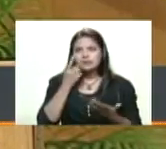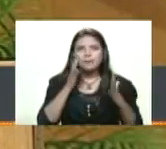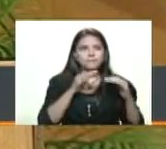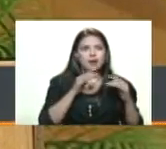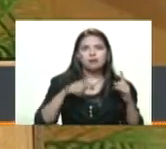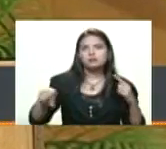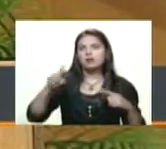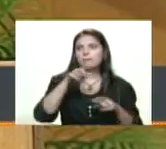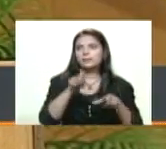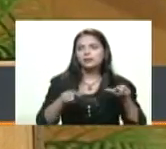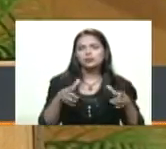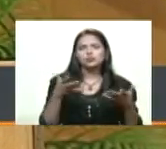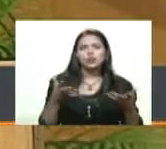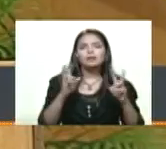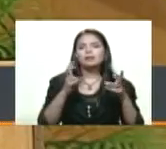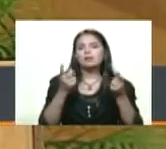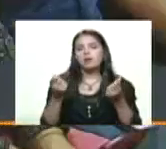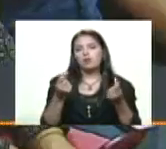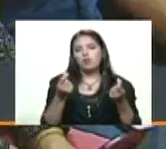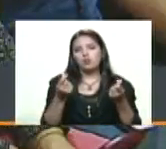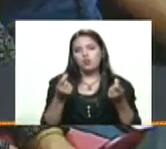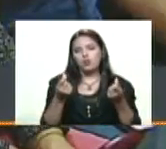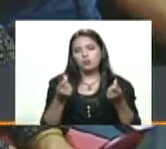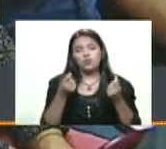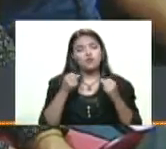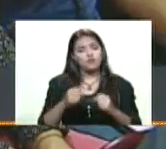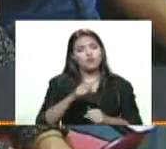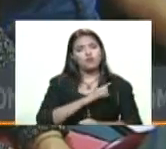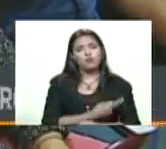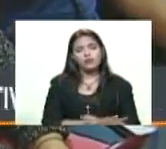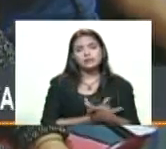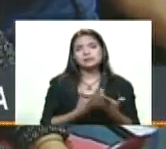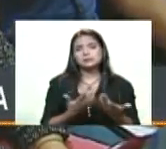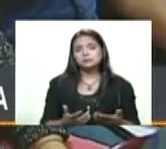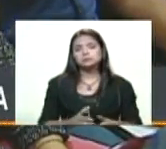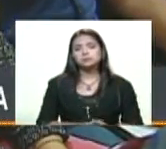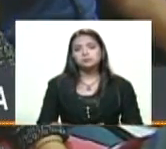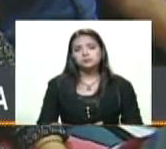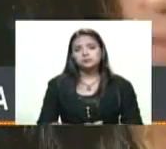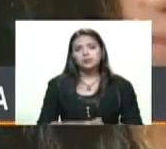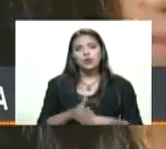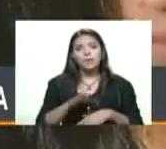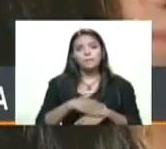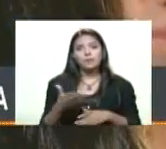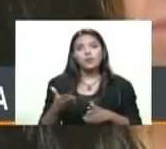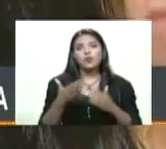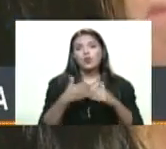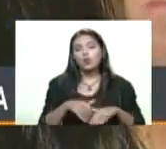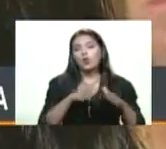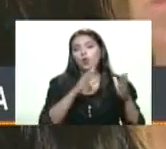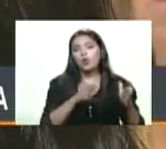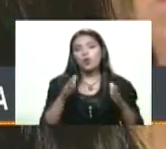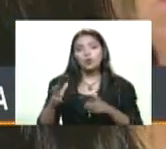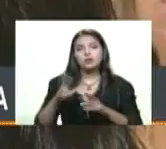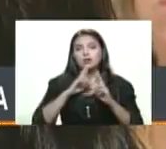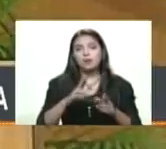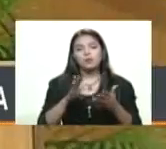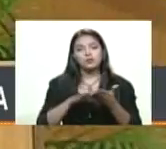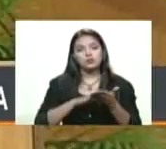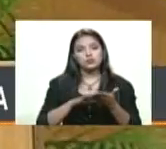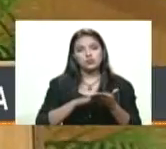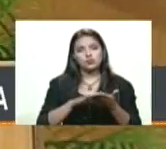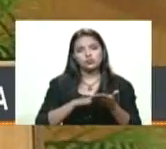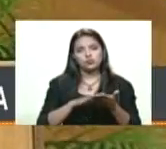con relación a los temas económicos fuertes expectativas por la demanda de orden respuestas y